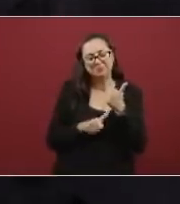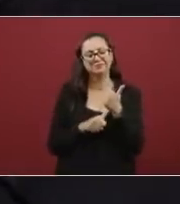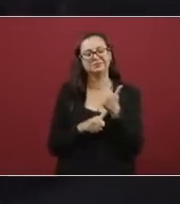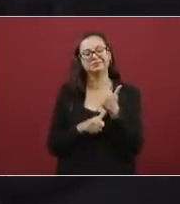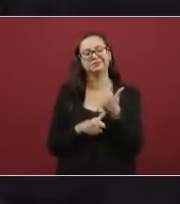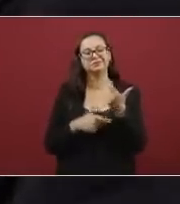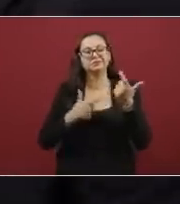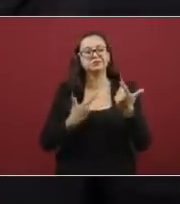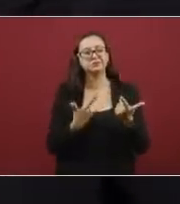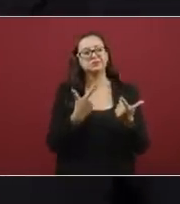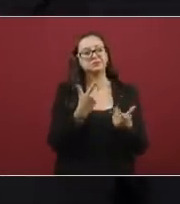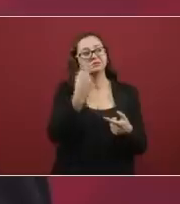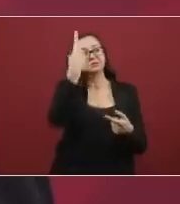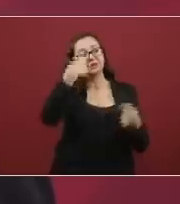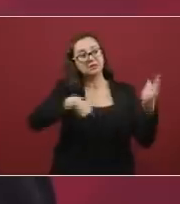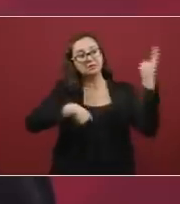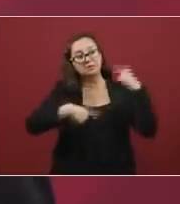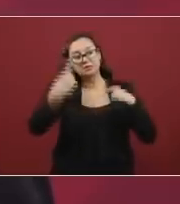las apliquen.